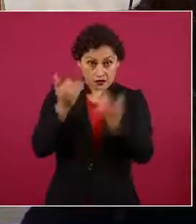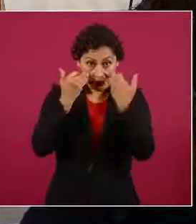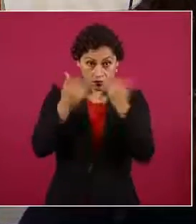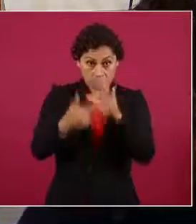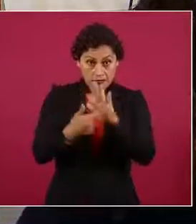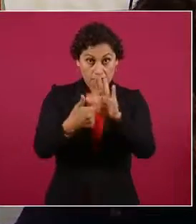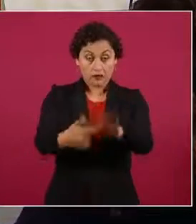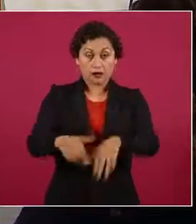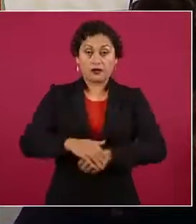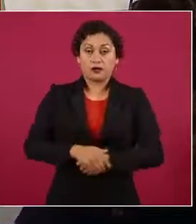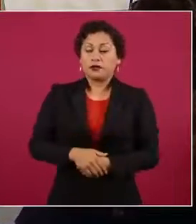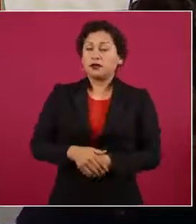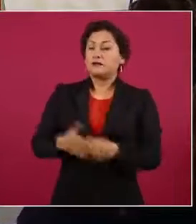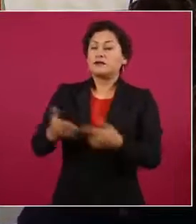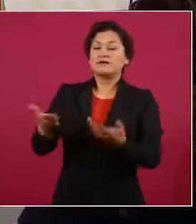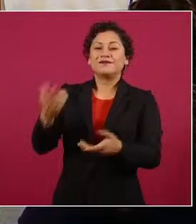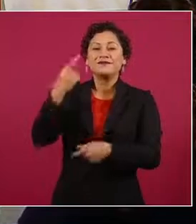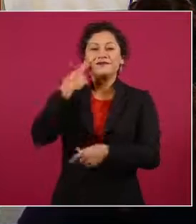está detenida la obra.